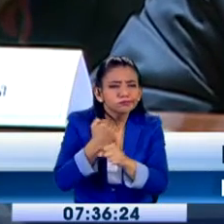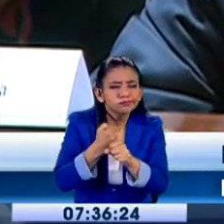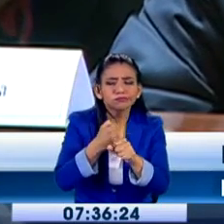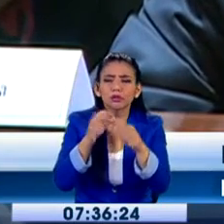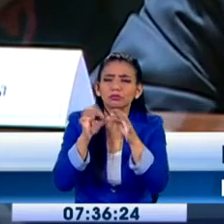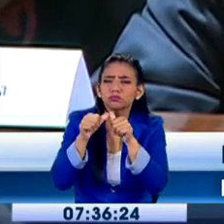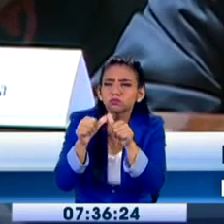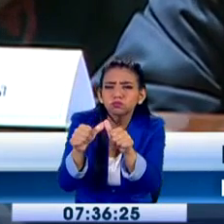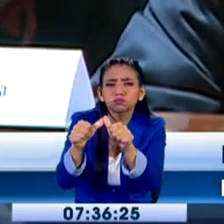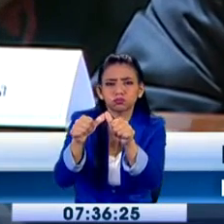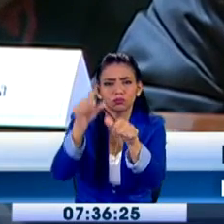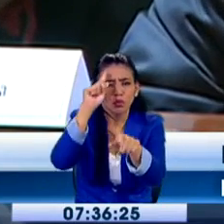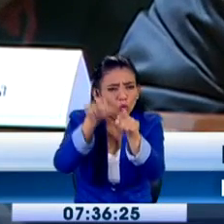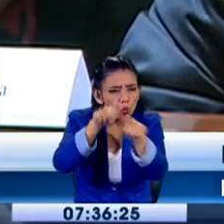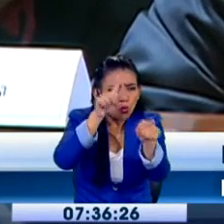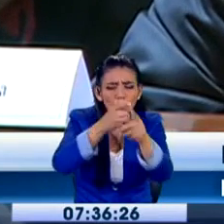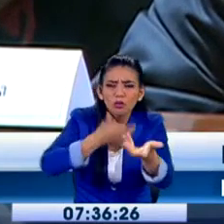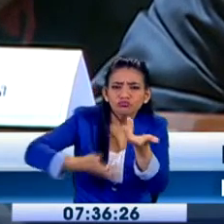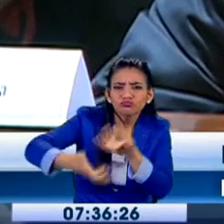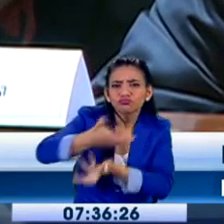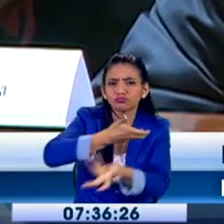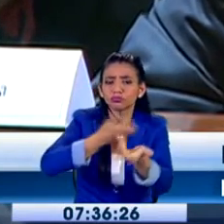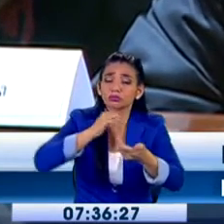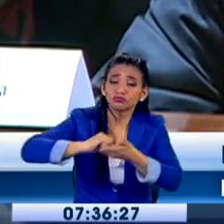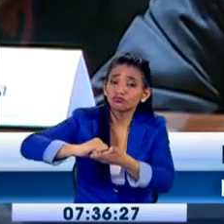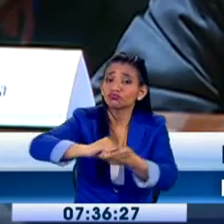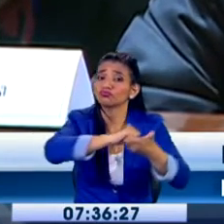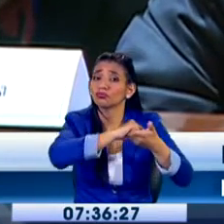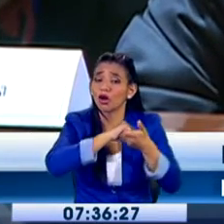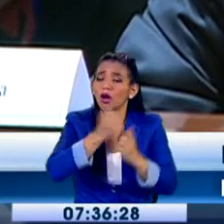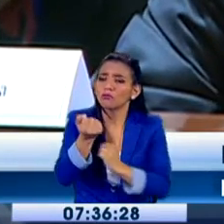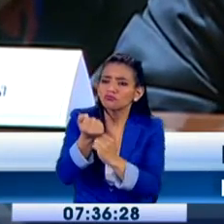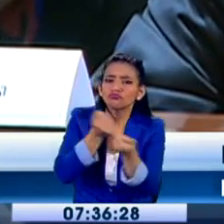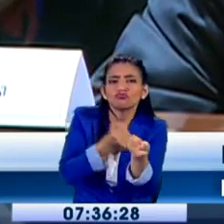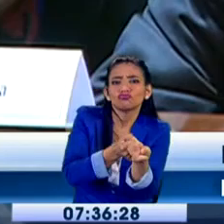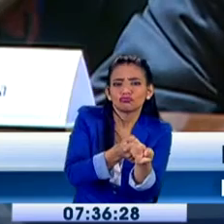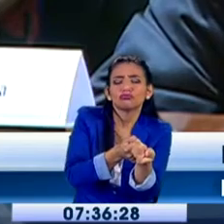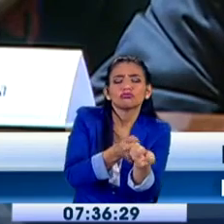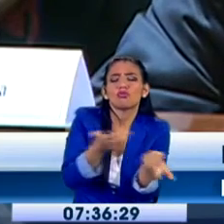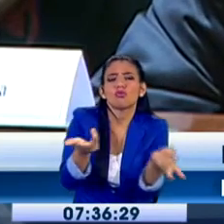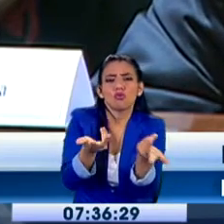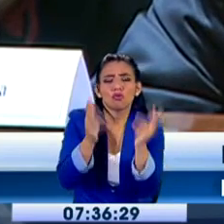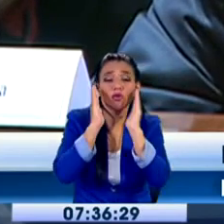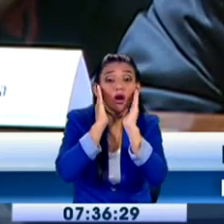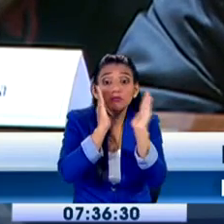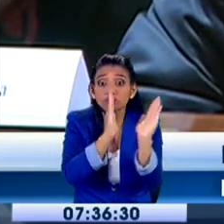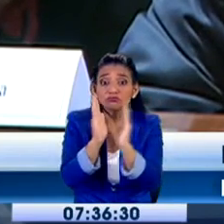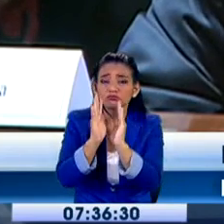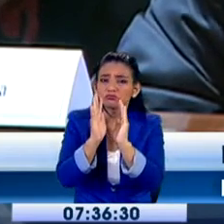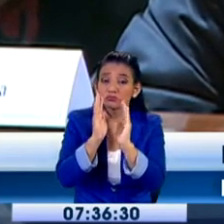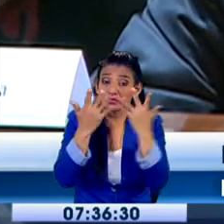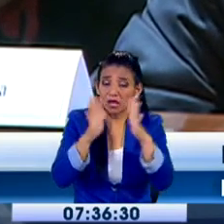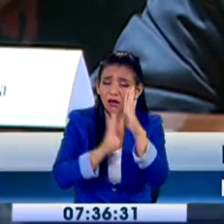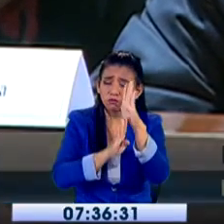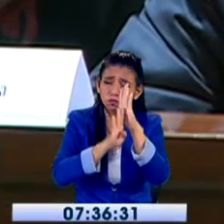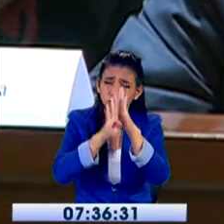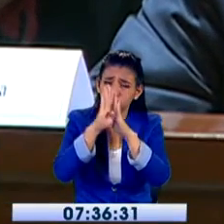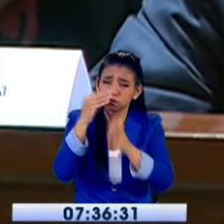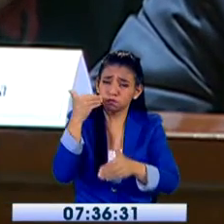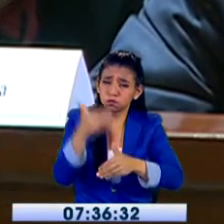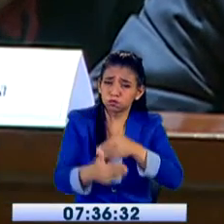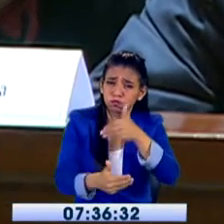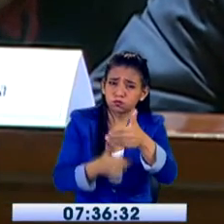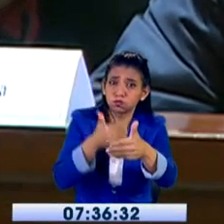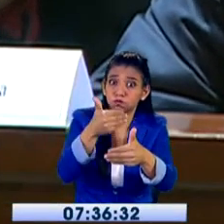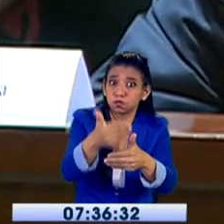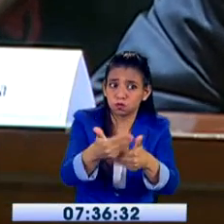mancomunada, donde tenemos que trabajar en forma solidaria, atendiendo este avance que está teniendo